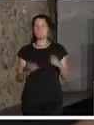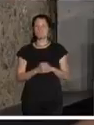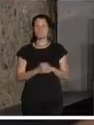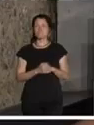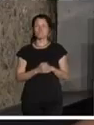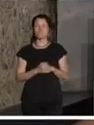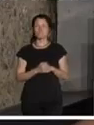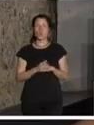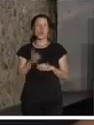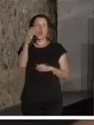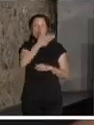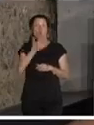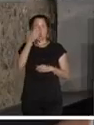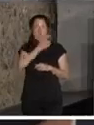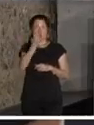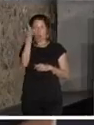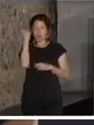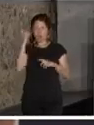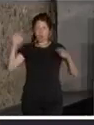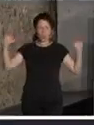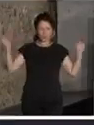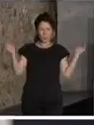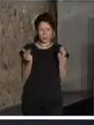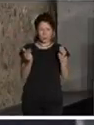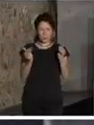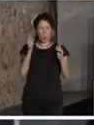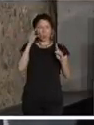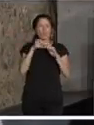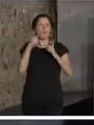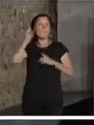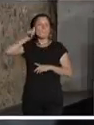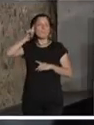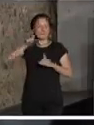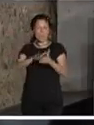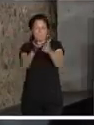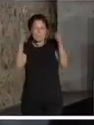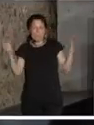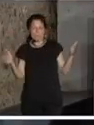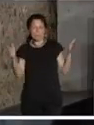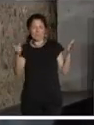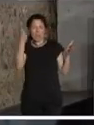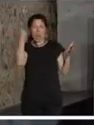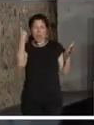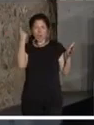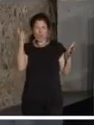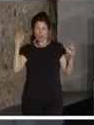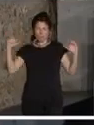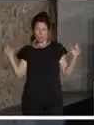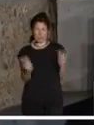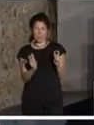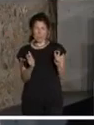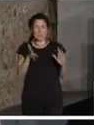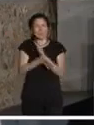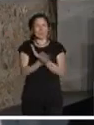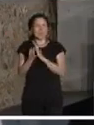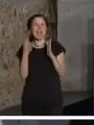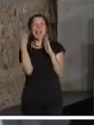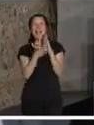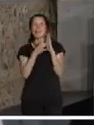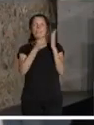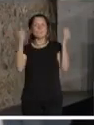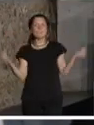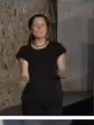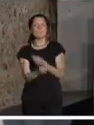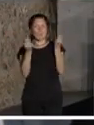la ratios en los Colegios para que tengamos más profesorado y menos niños y niñas por aula y con ello mejoremos la calidad